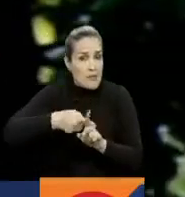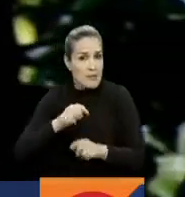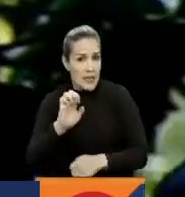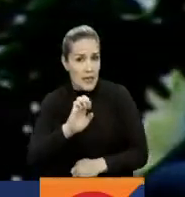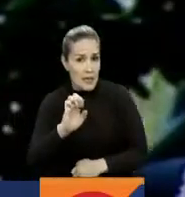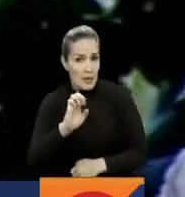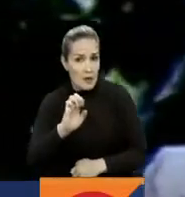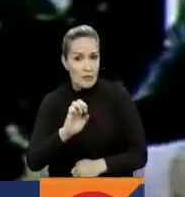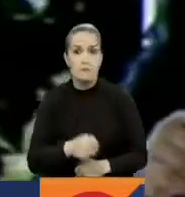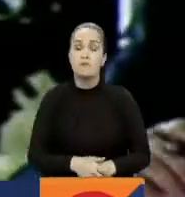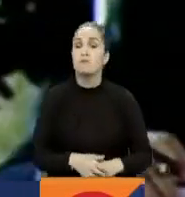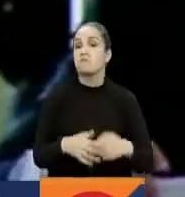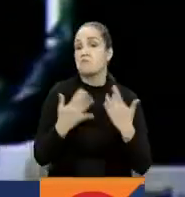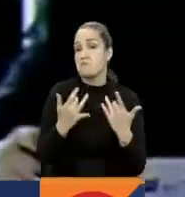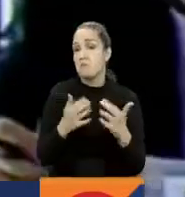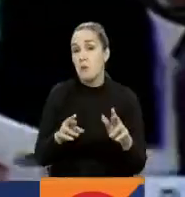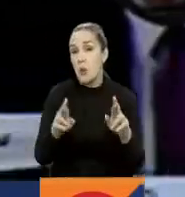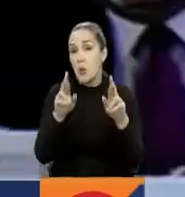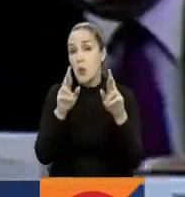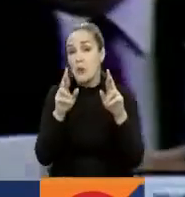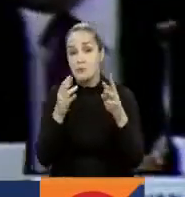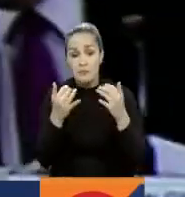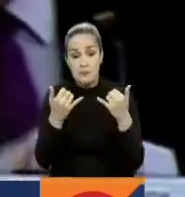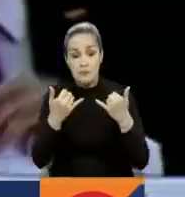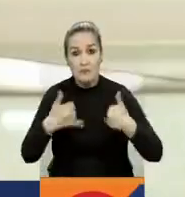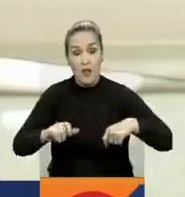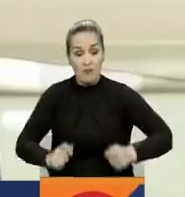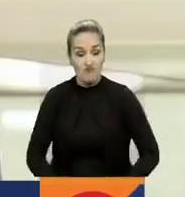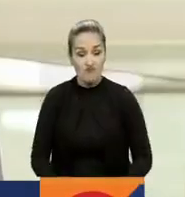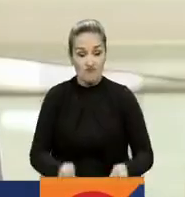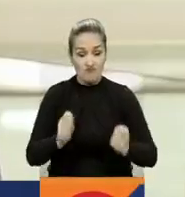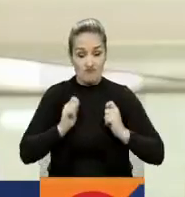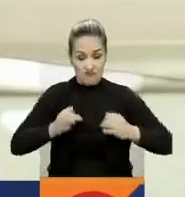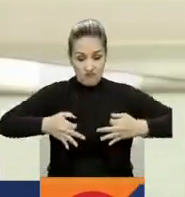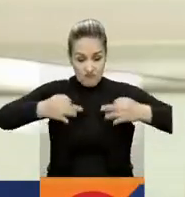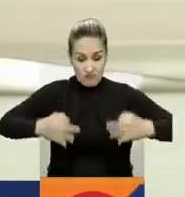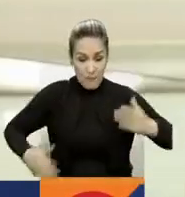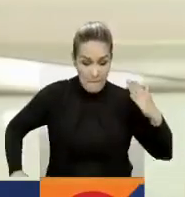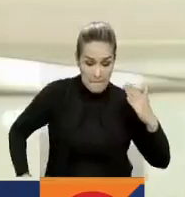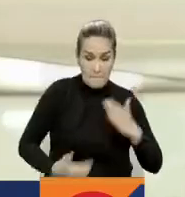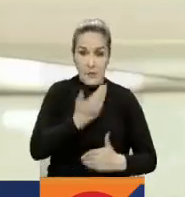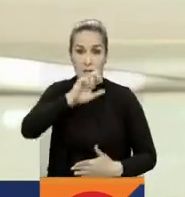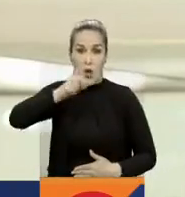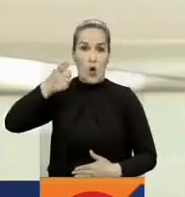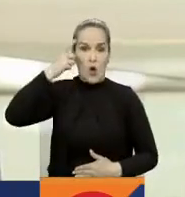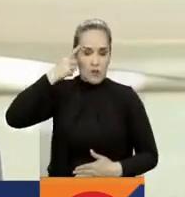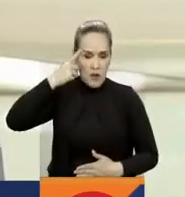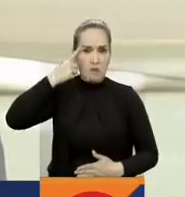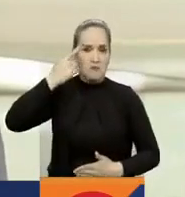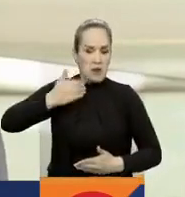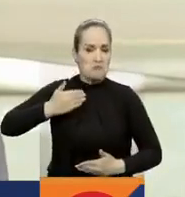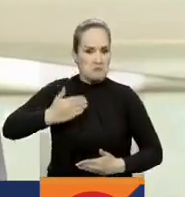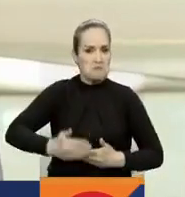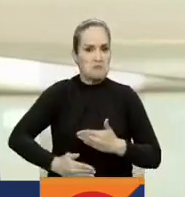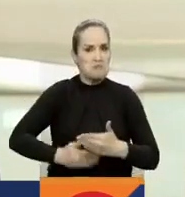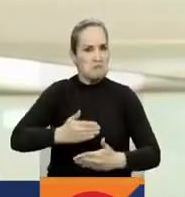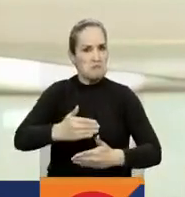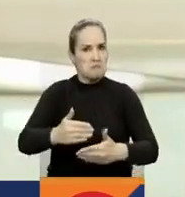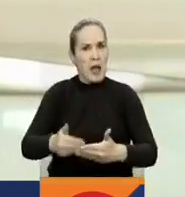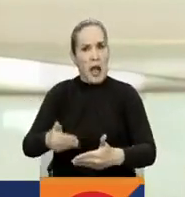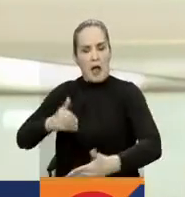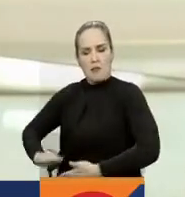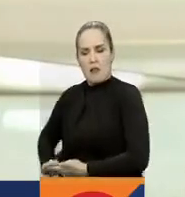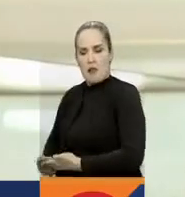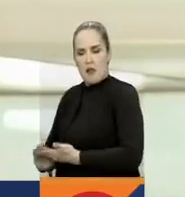inmediatamente? Nosotros esperamos que cuando estemos ya en gobierno hayamos avanzado de manera